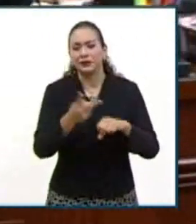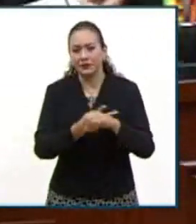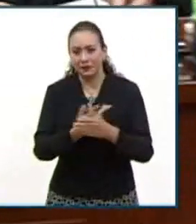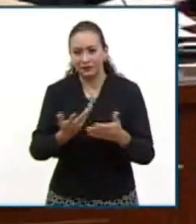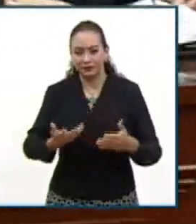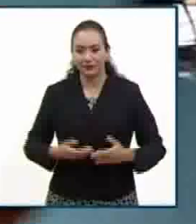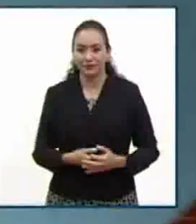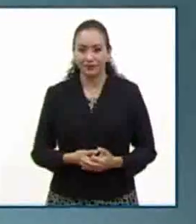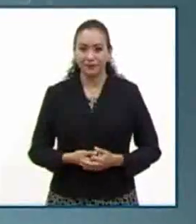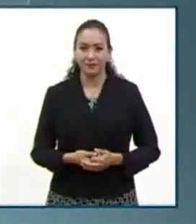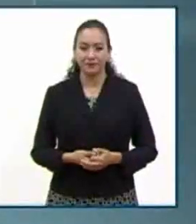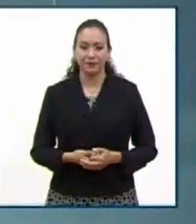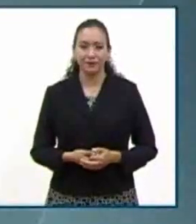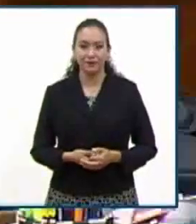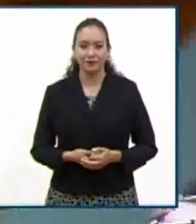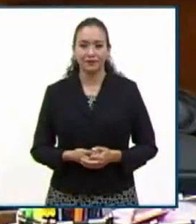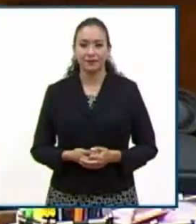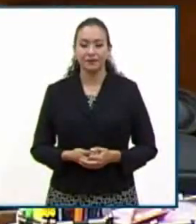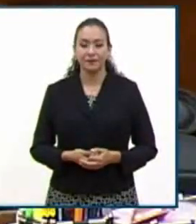ponente.